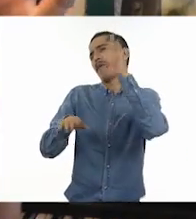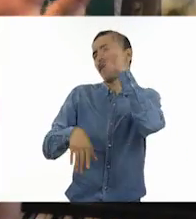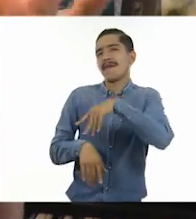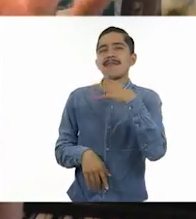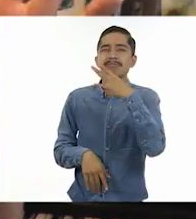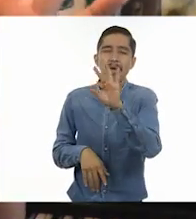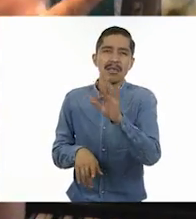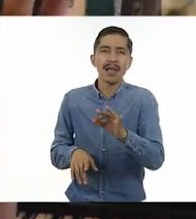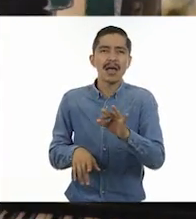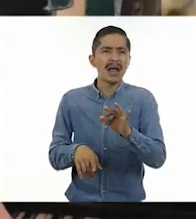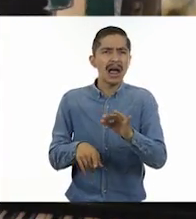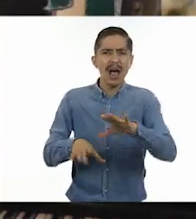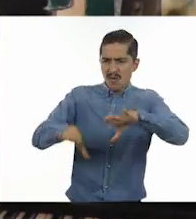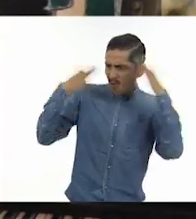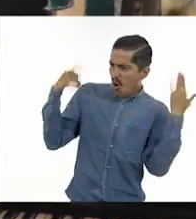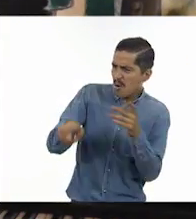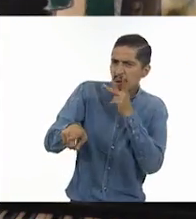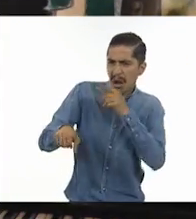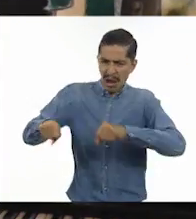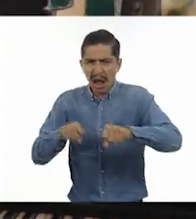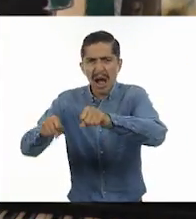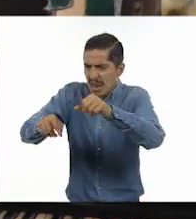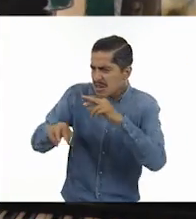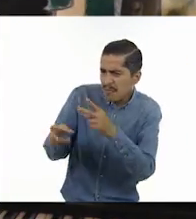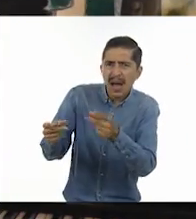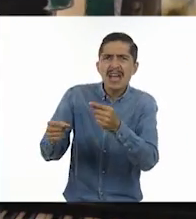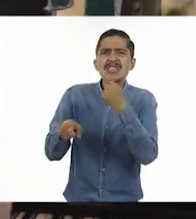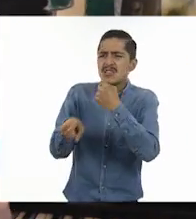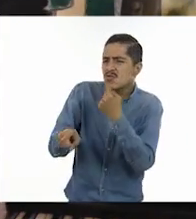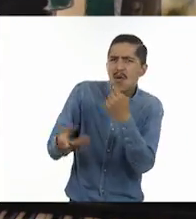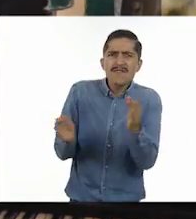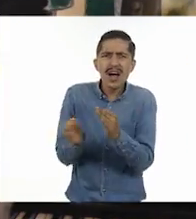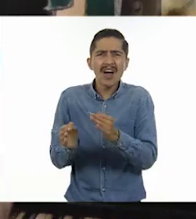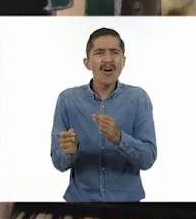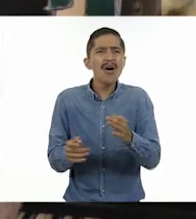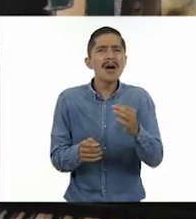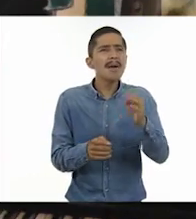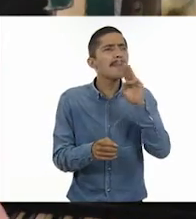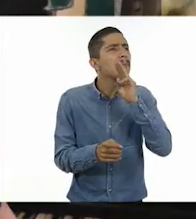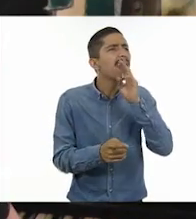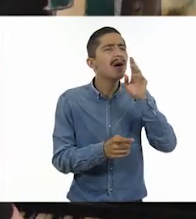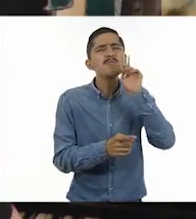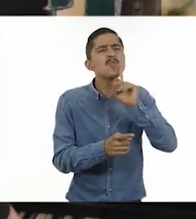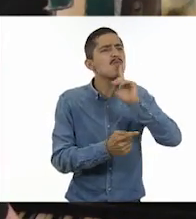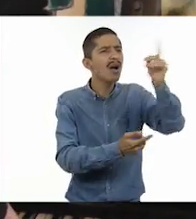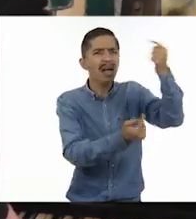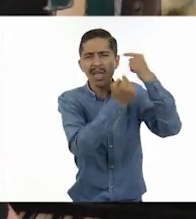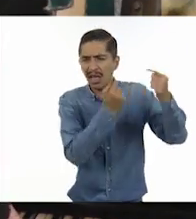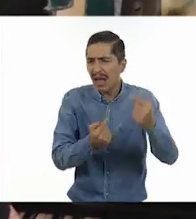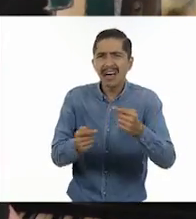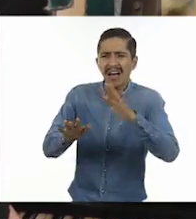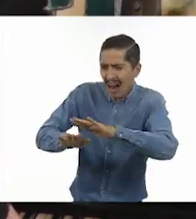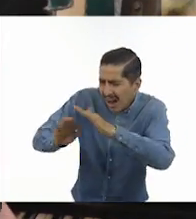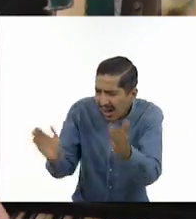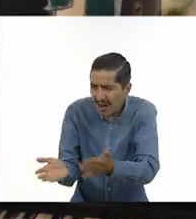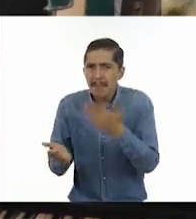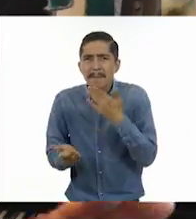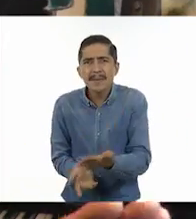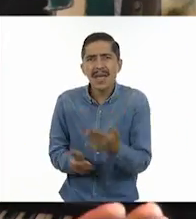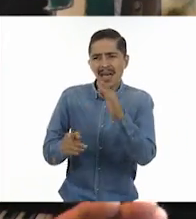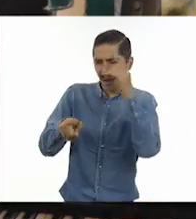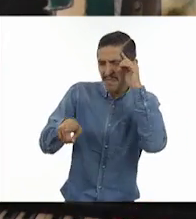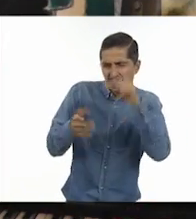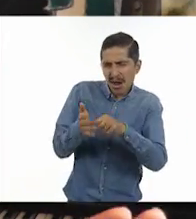carriola la maneja demasiado rápido. Ese niño debe tener frío. Tápelo bien, tápelo bien. Ya le dio de comer porque yo creo que tiene hambre.